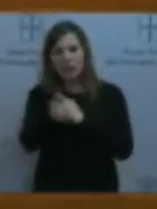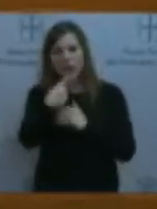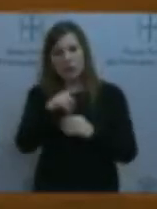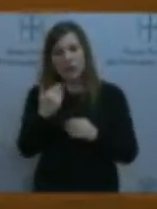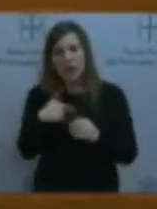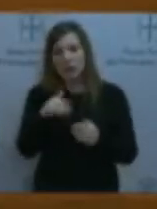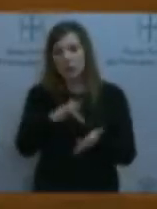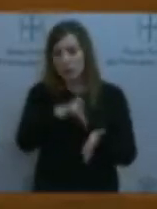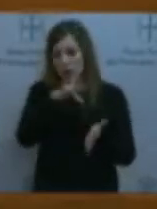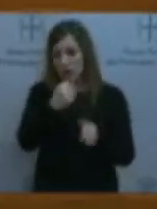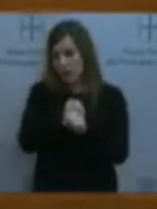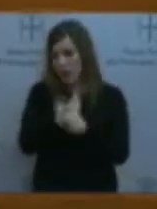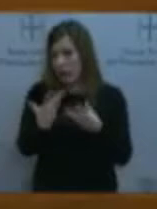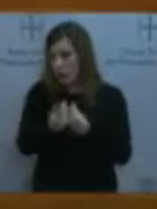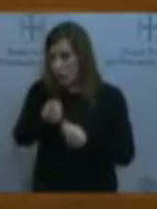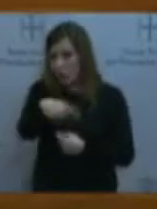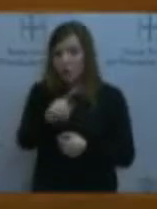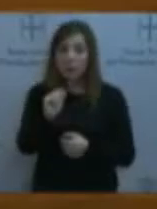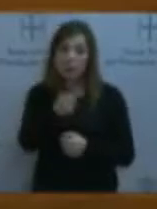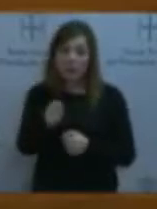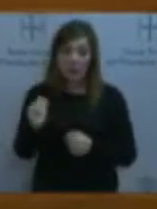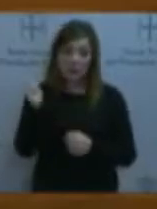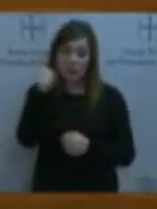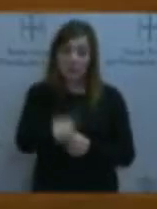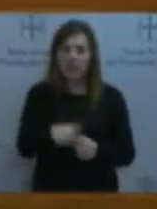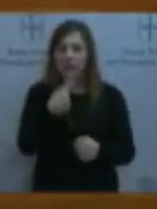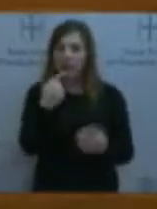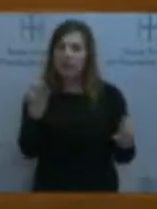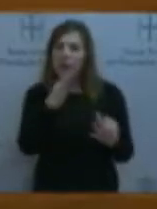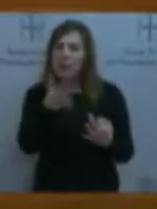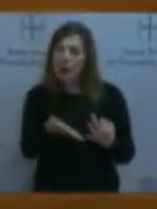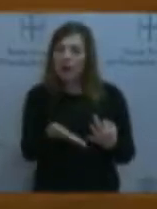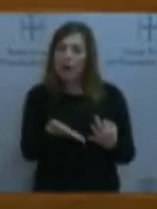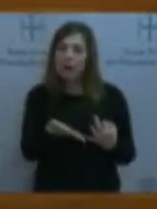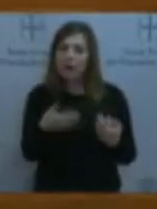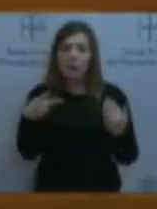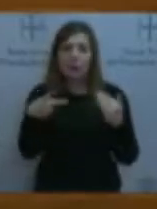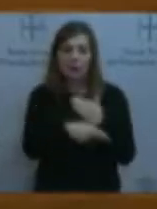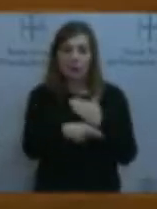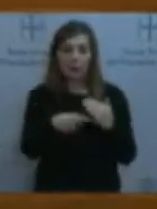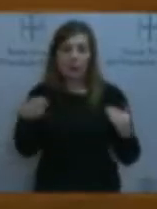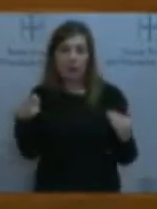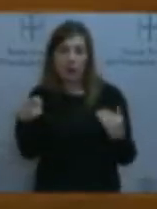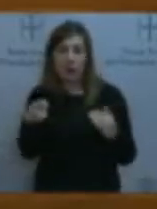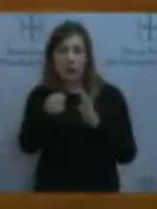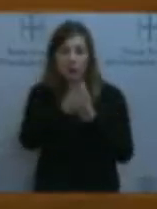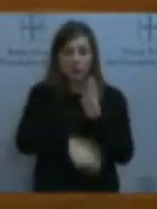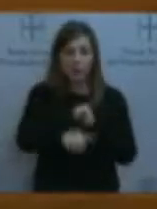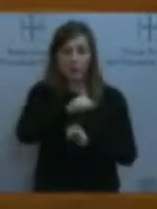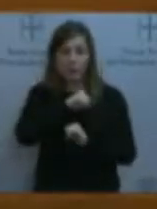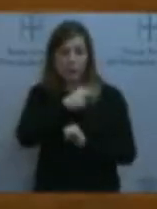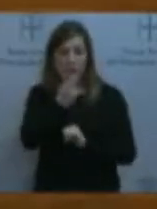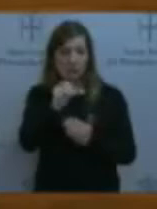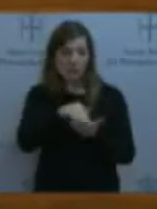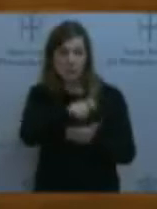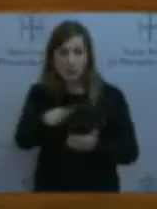con ustedes durante largos meses, y decíamos, para abortar las listas de espera, para limitar esas 120.000 personas, que ustedes siguen negando,